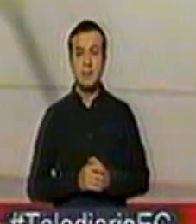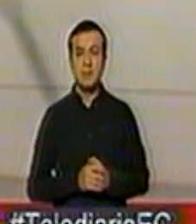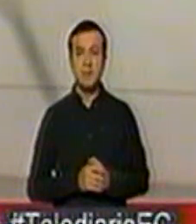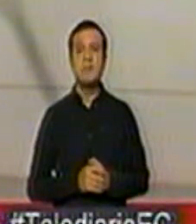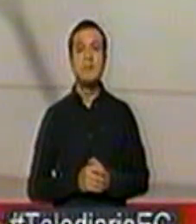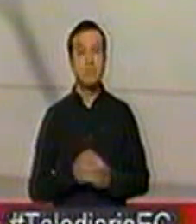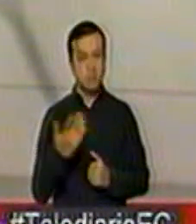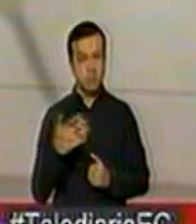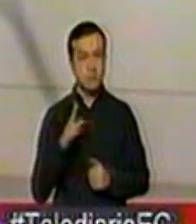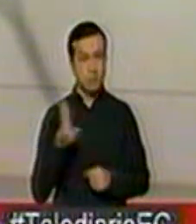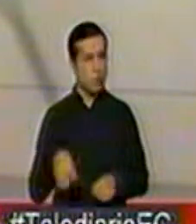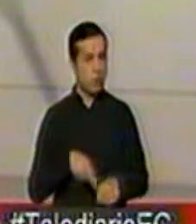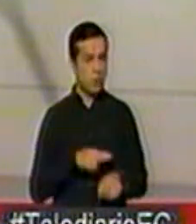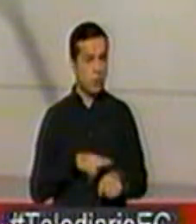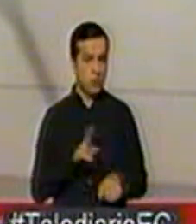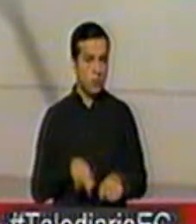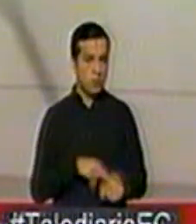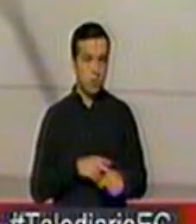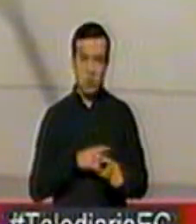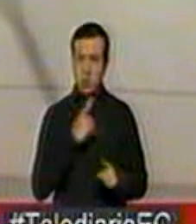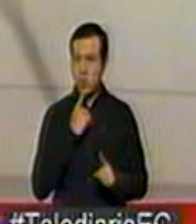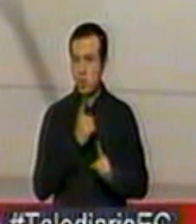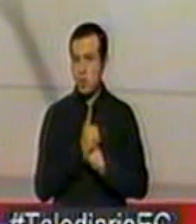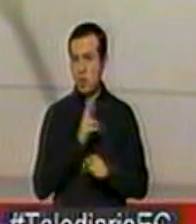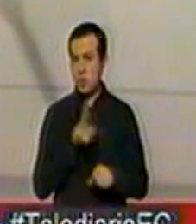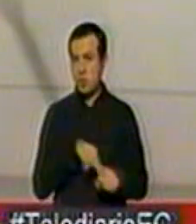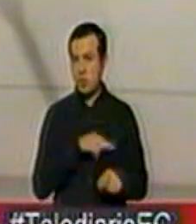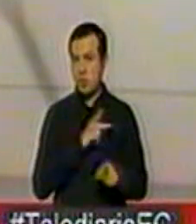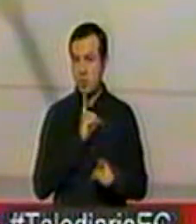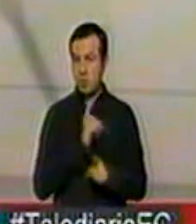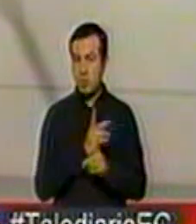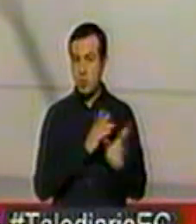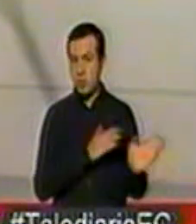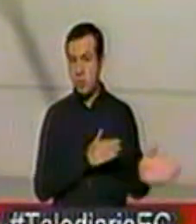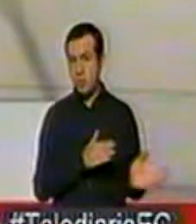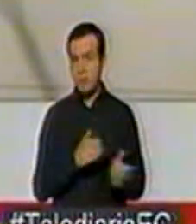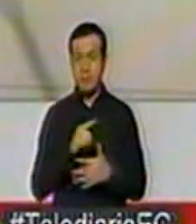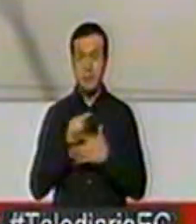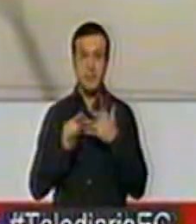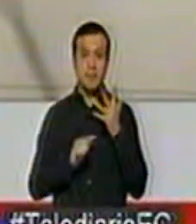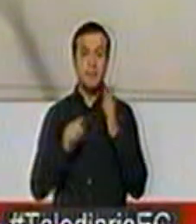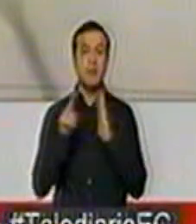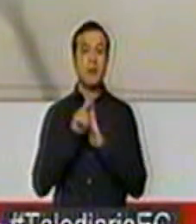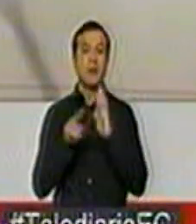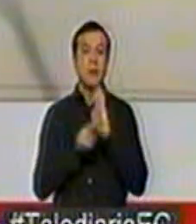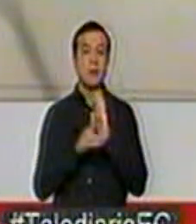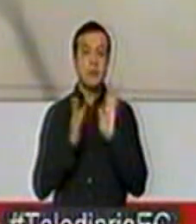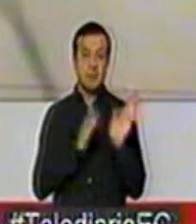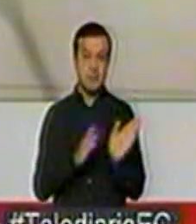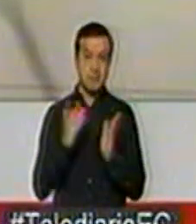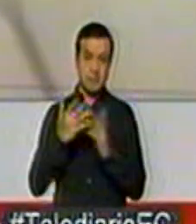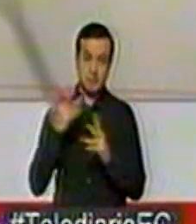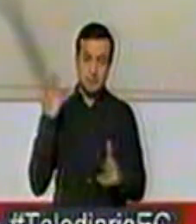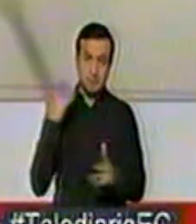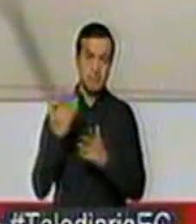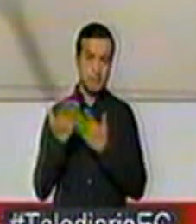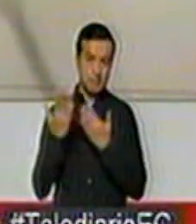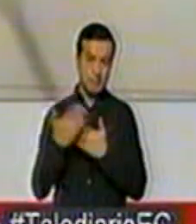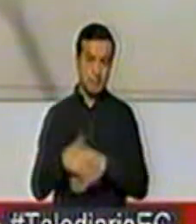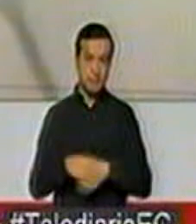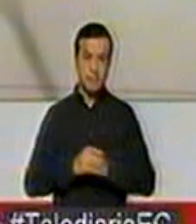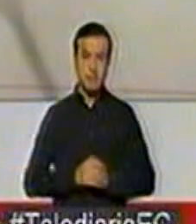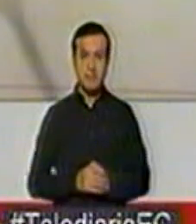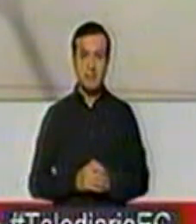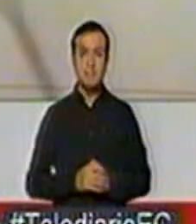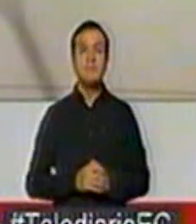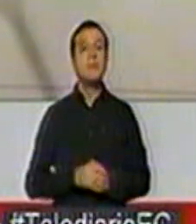están dentro de lo normal. Cuando digo dentro de lo normal, es dentro de los parámetros que se han venido registrando últimamente.